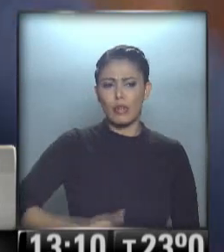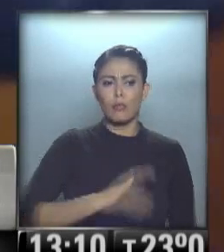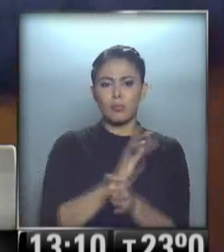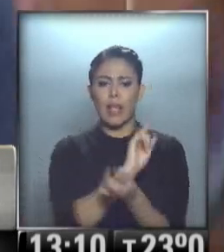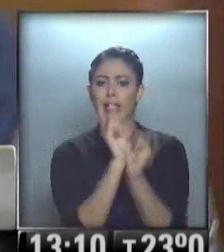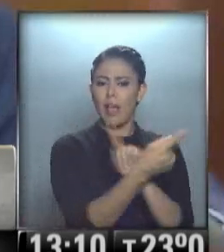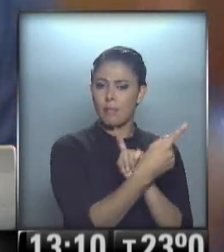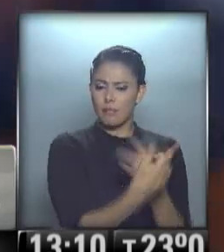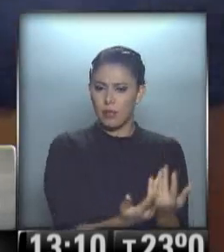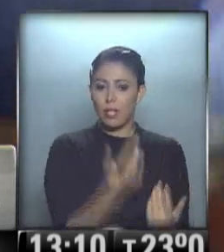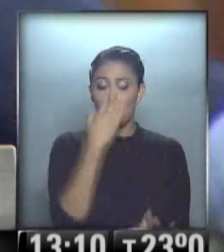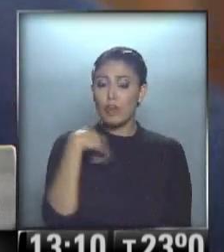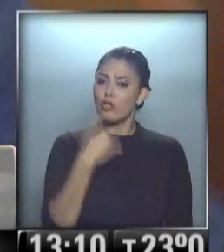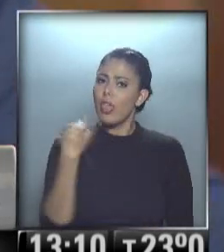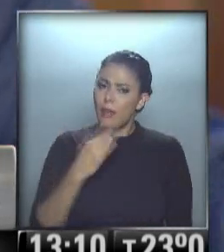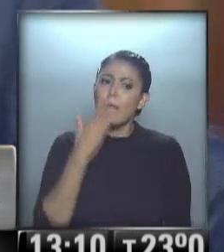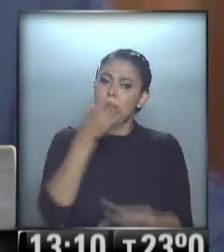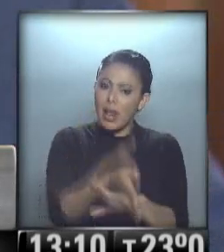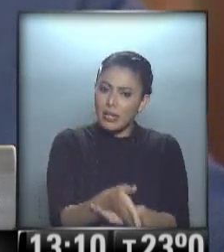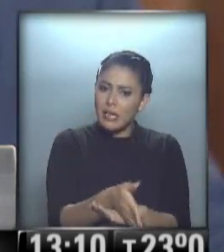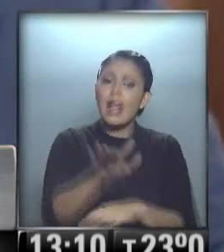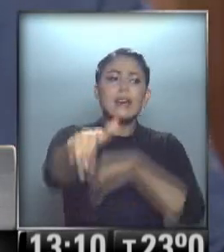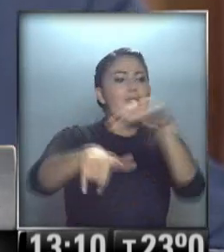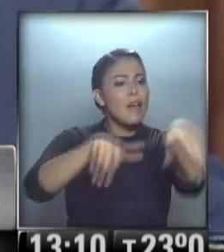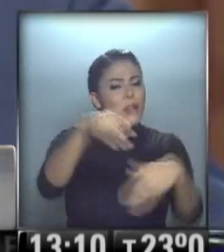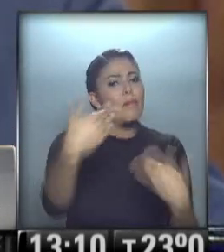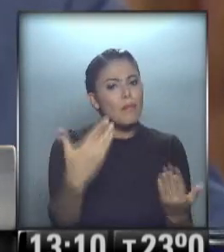Y entonces nosotros tenemos que venir al diálogo y llamar al diálogo.